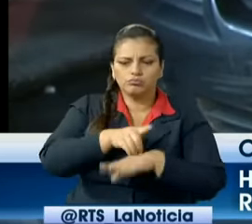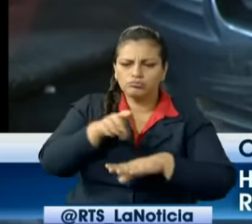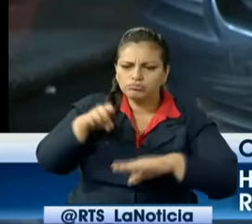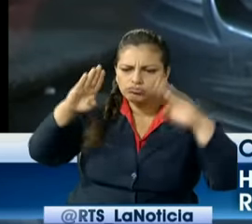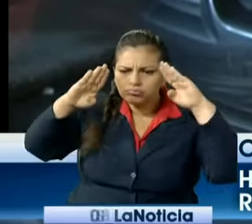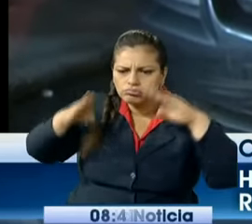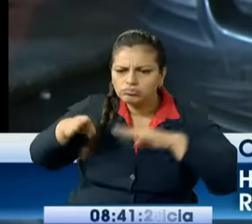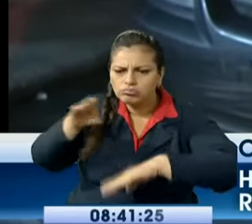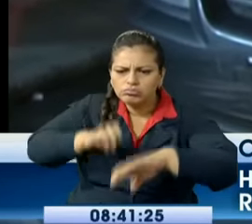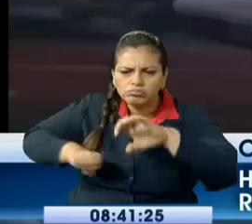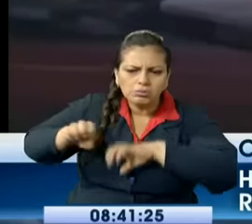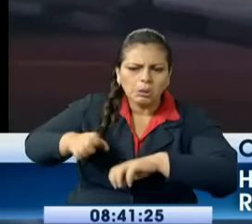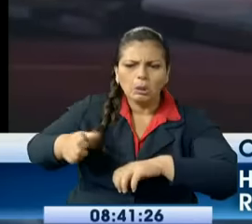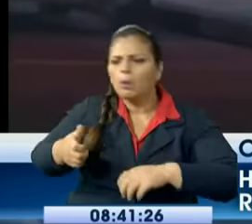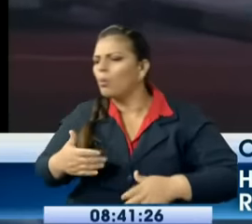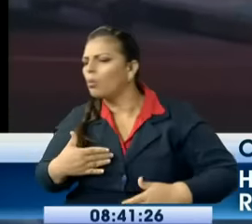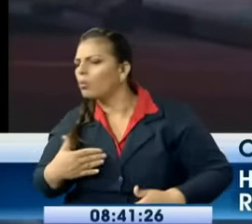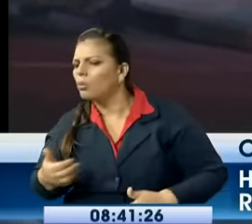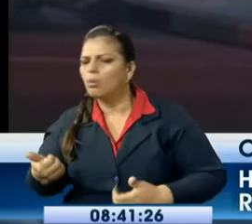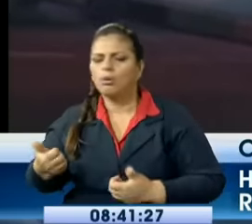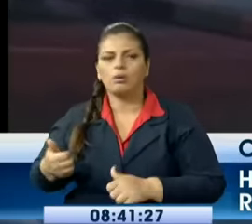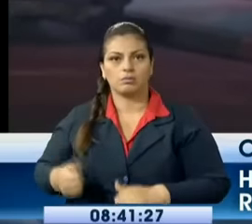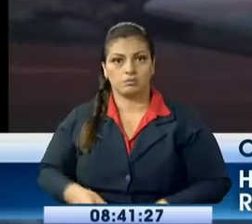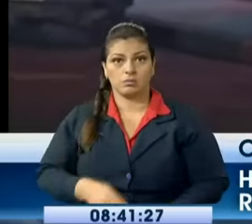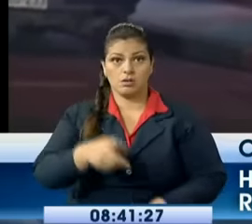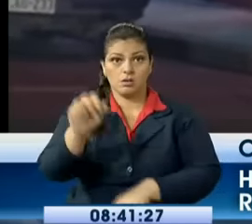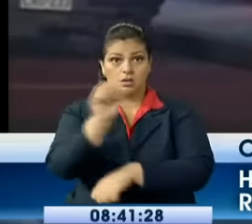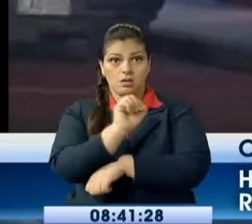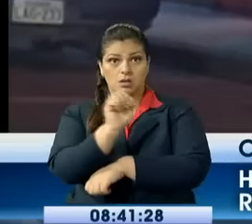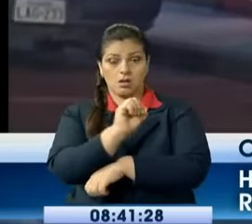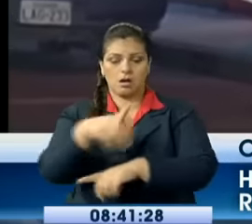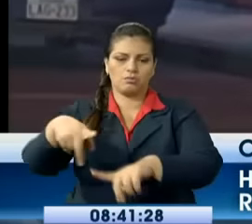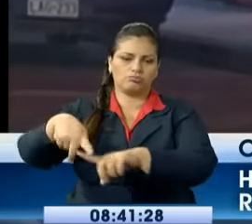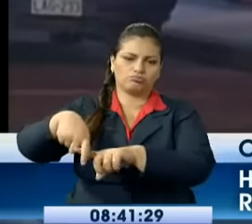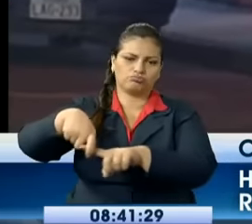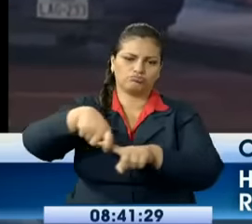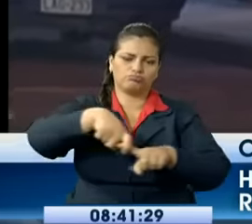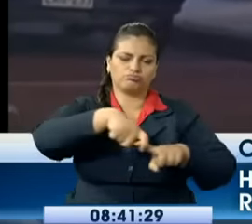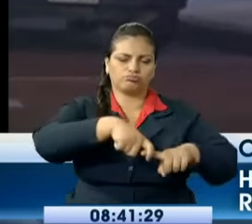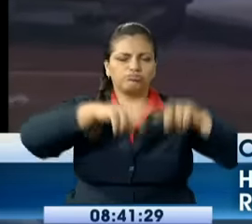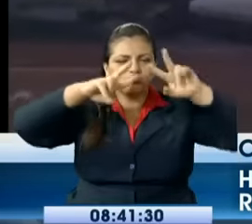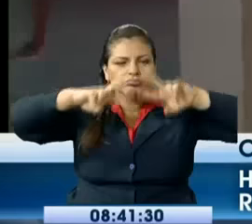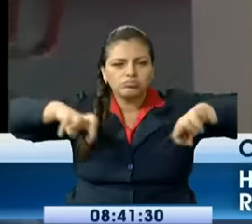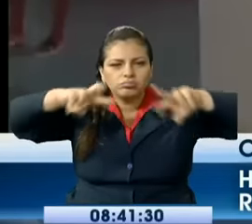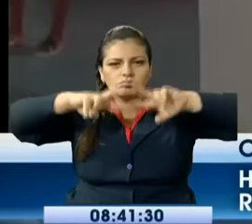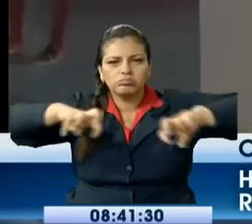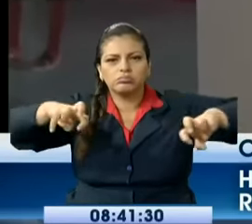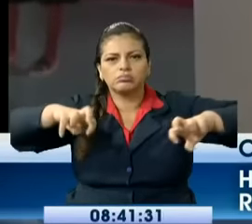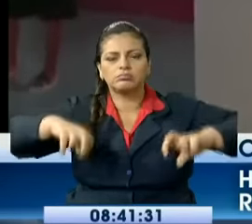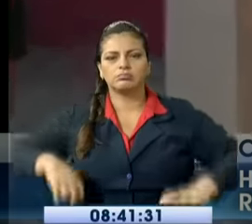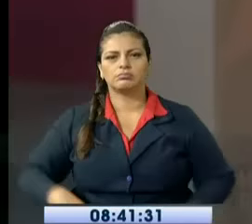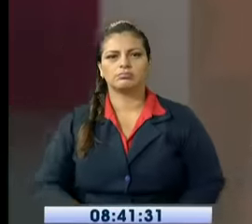que el conductor del automóvil debió ser detenido para las investigaciones de rigor.